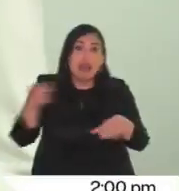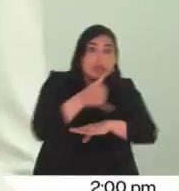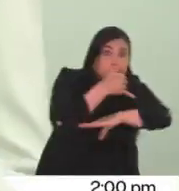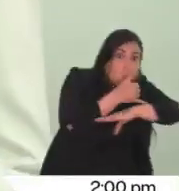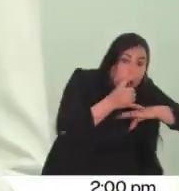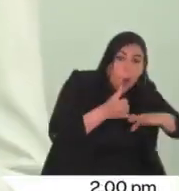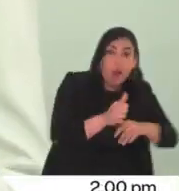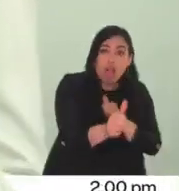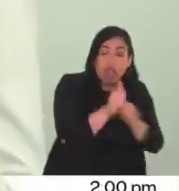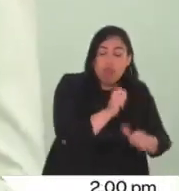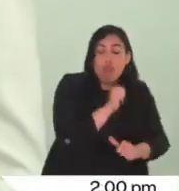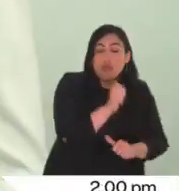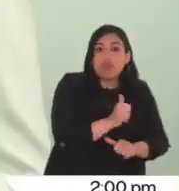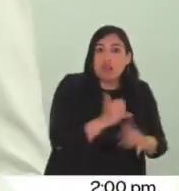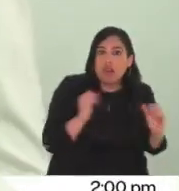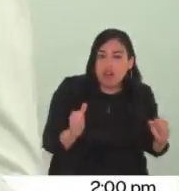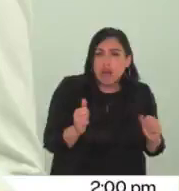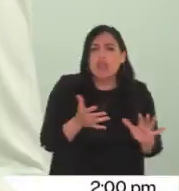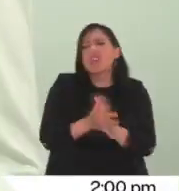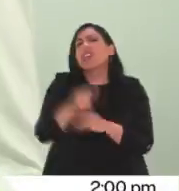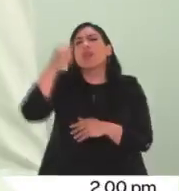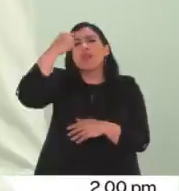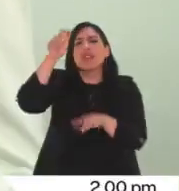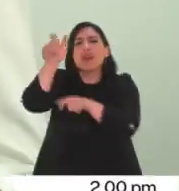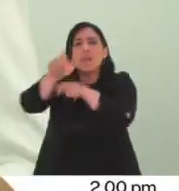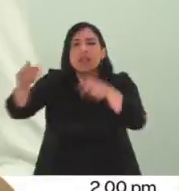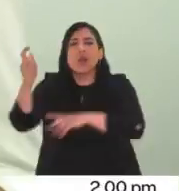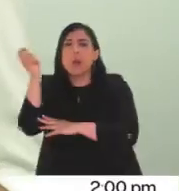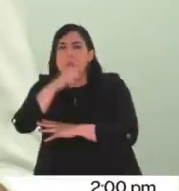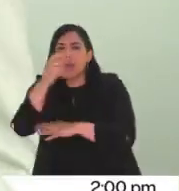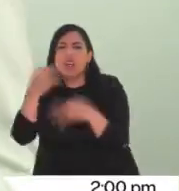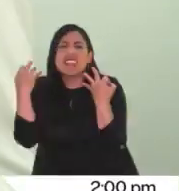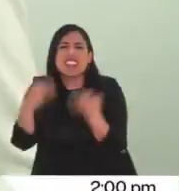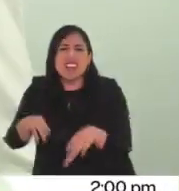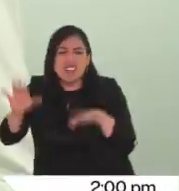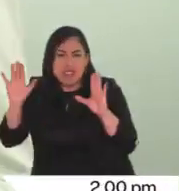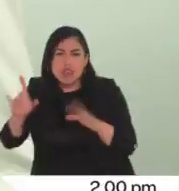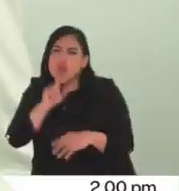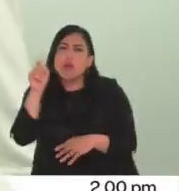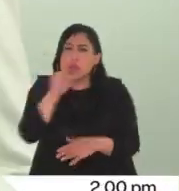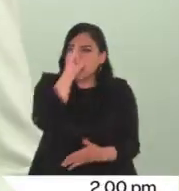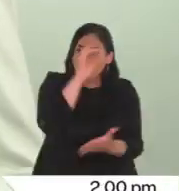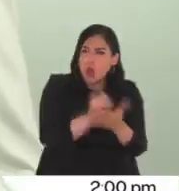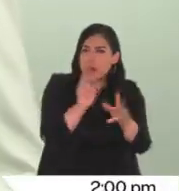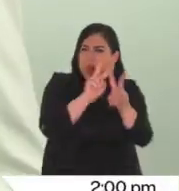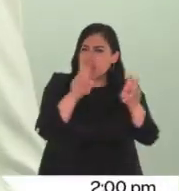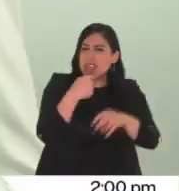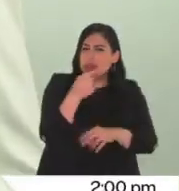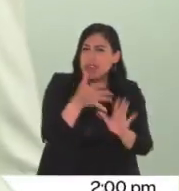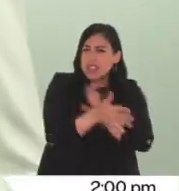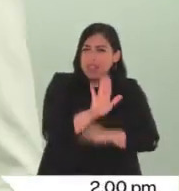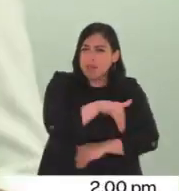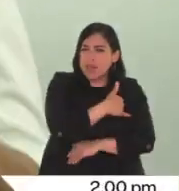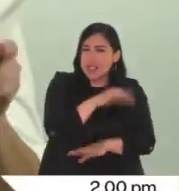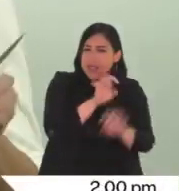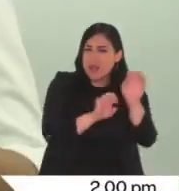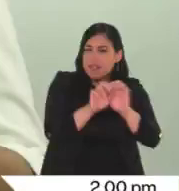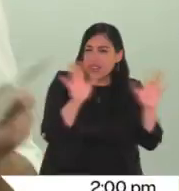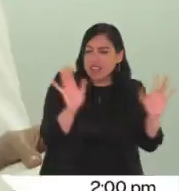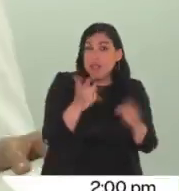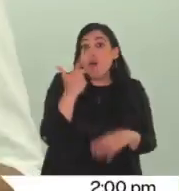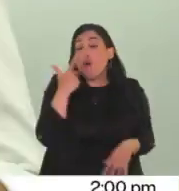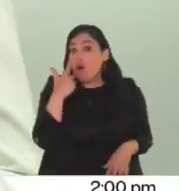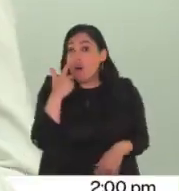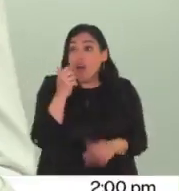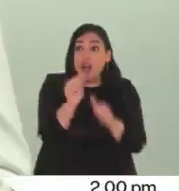no hacer prejuicio contra los consumidores tienes alguna opinión de lo que dice el ministro frente ojo